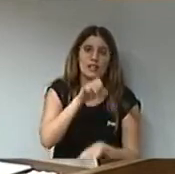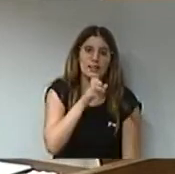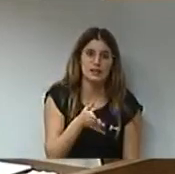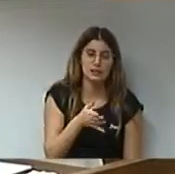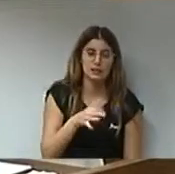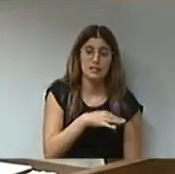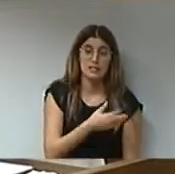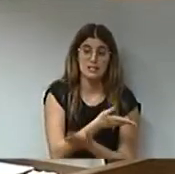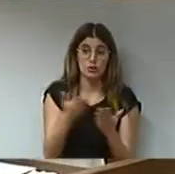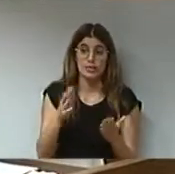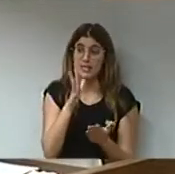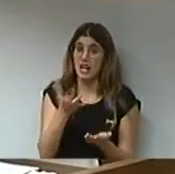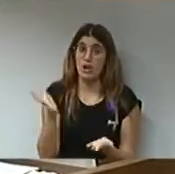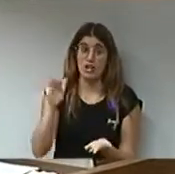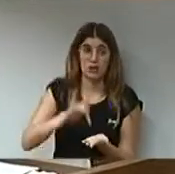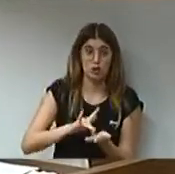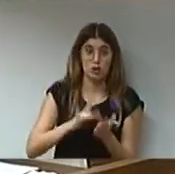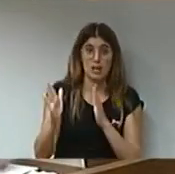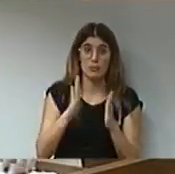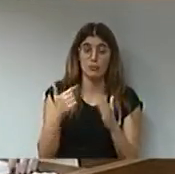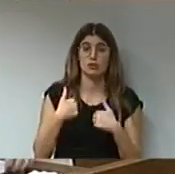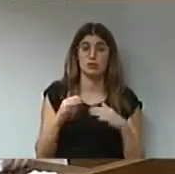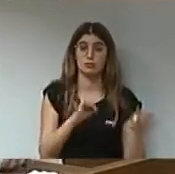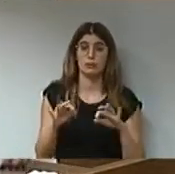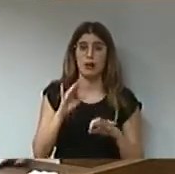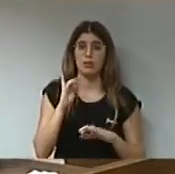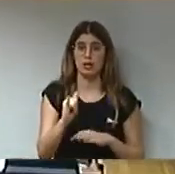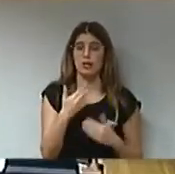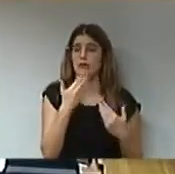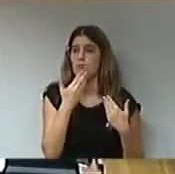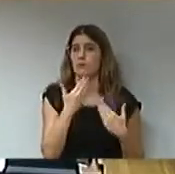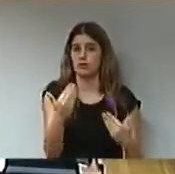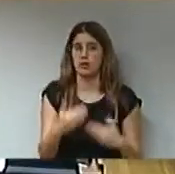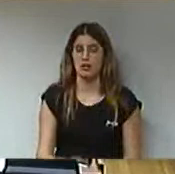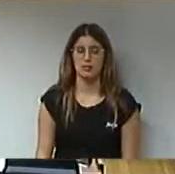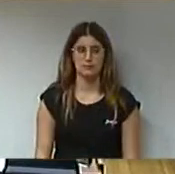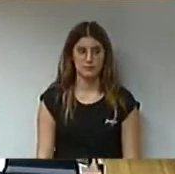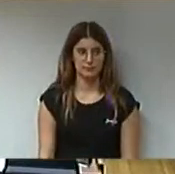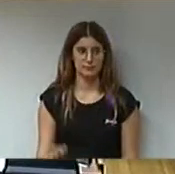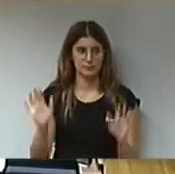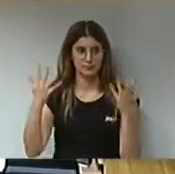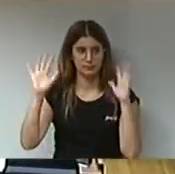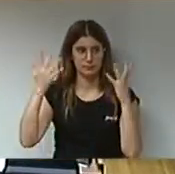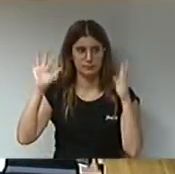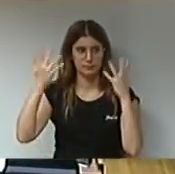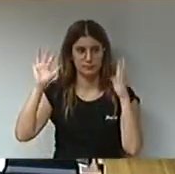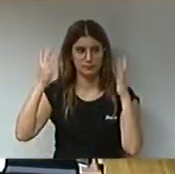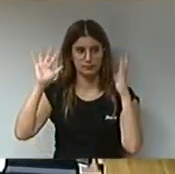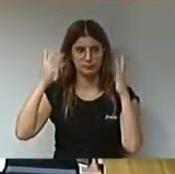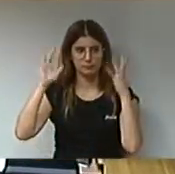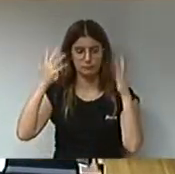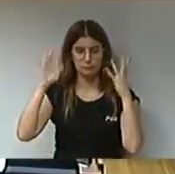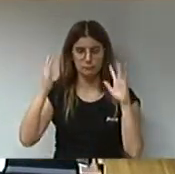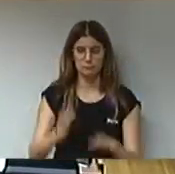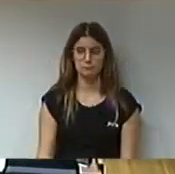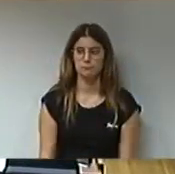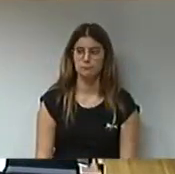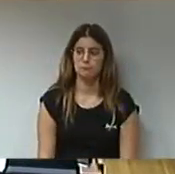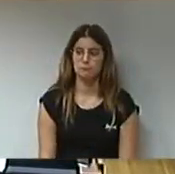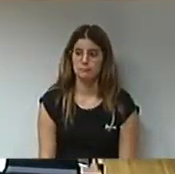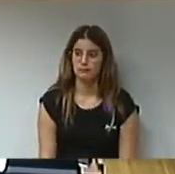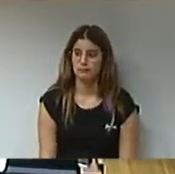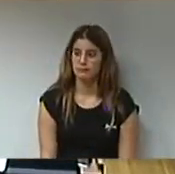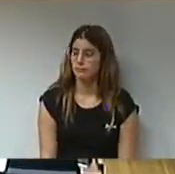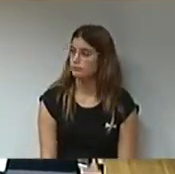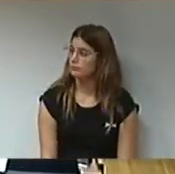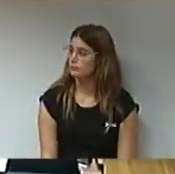Señorías, ha llegado el momento y nosotros estamos preparados. Muchas gracias. Muchas gracias, señoría.